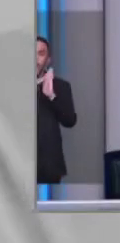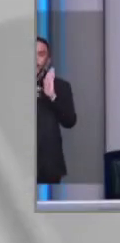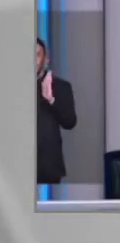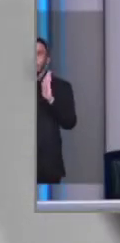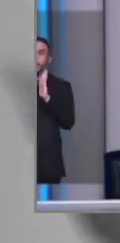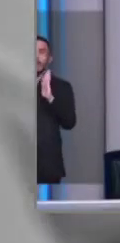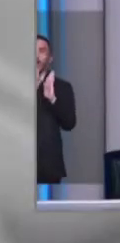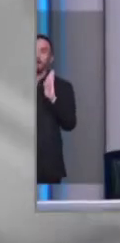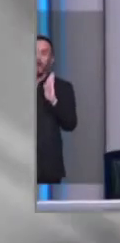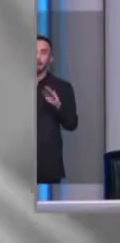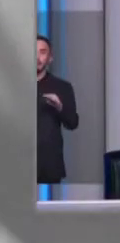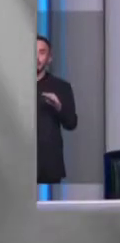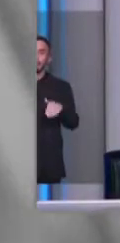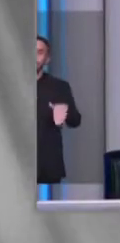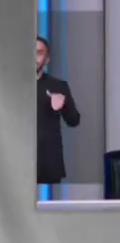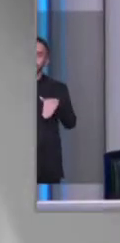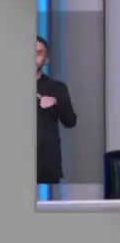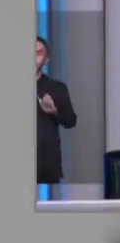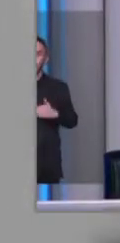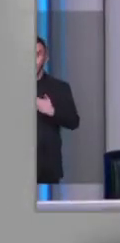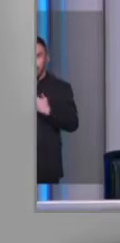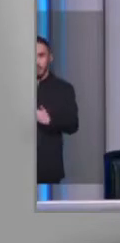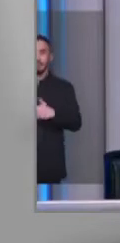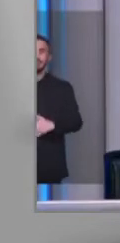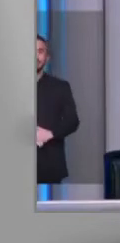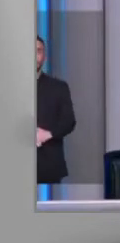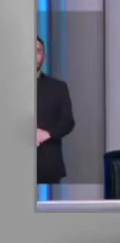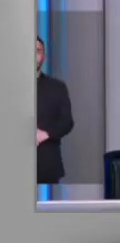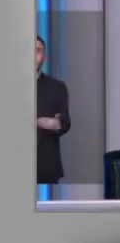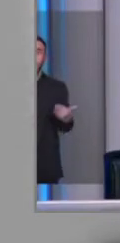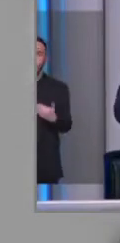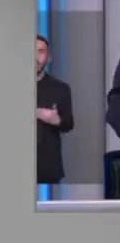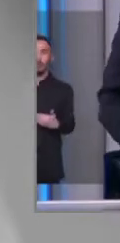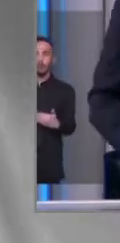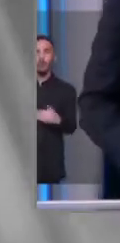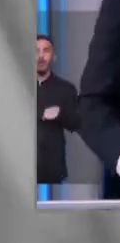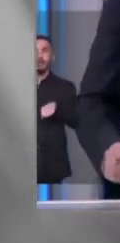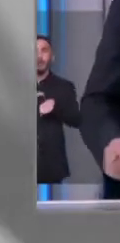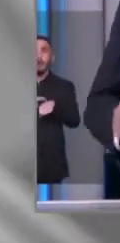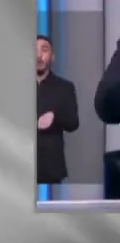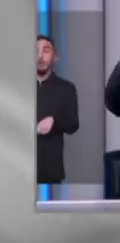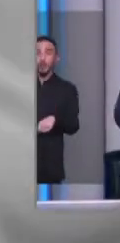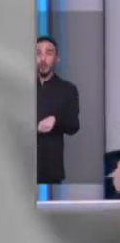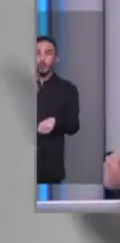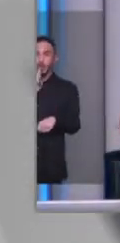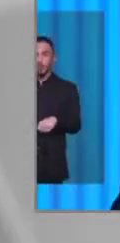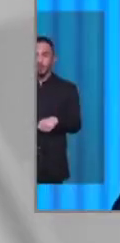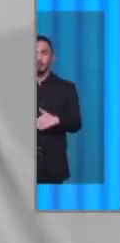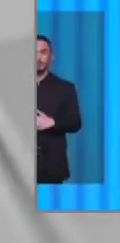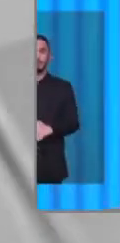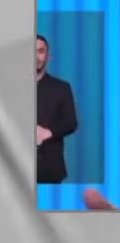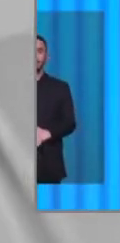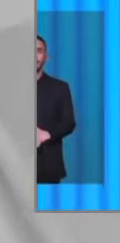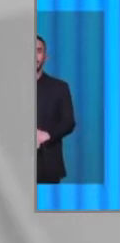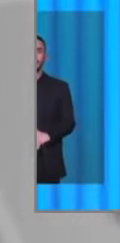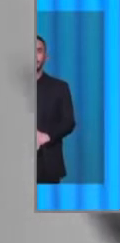porque Lula tuvo un aumento de intenciones de Voto y bolsonaro bajo aunque las